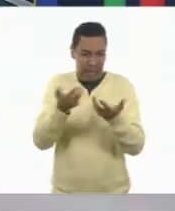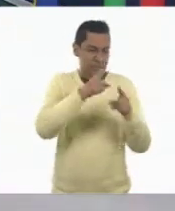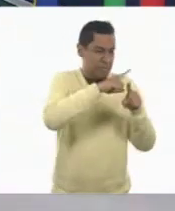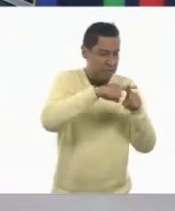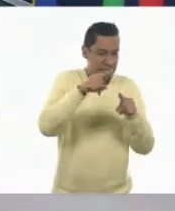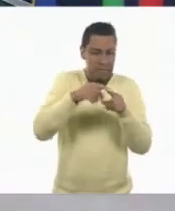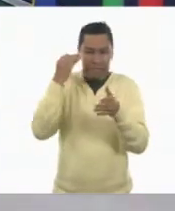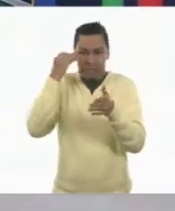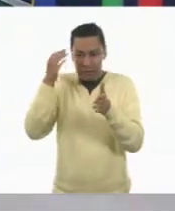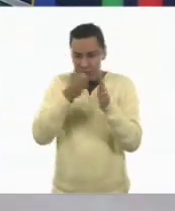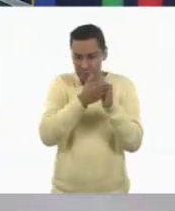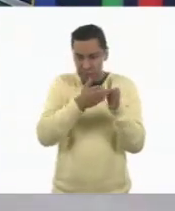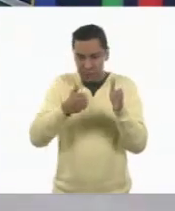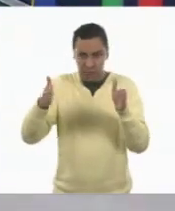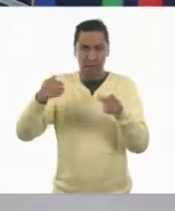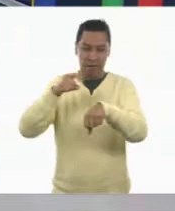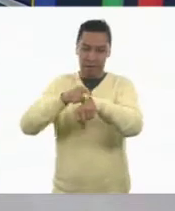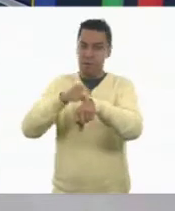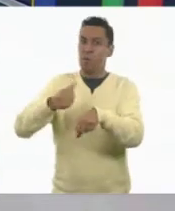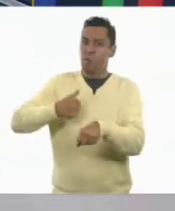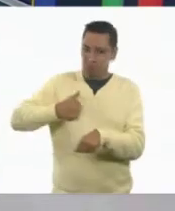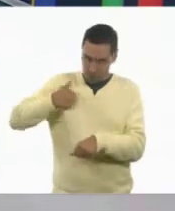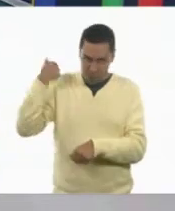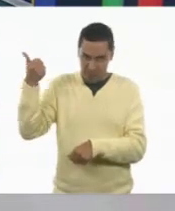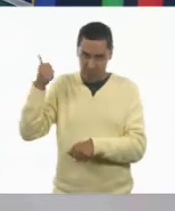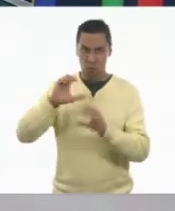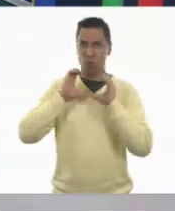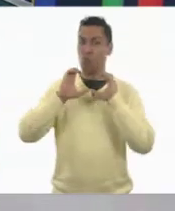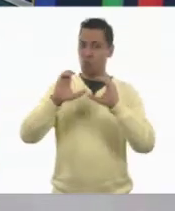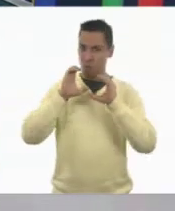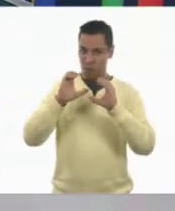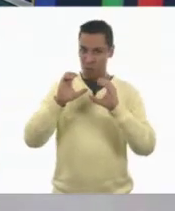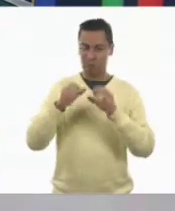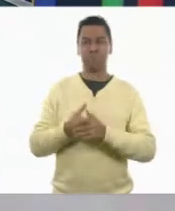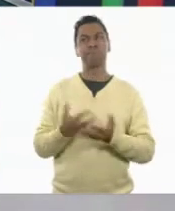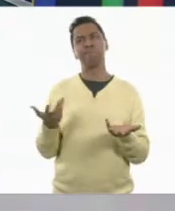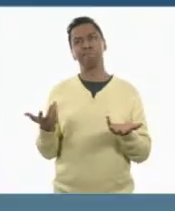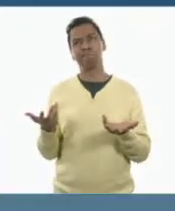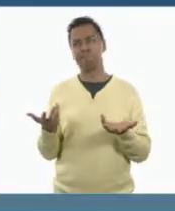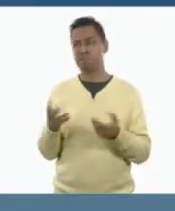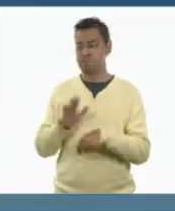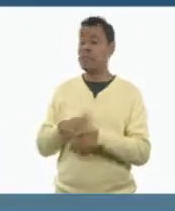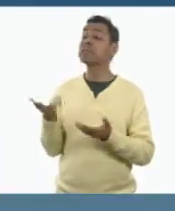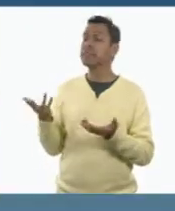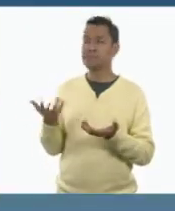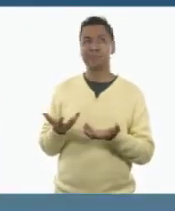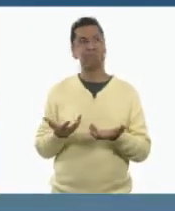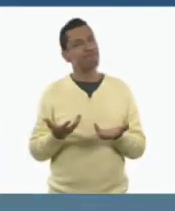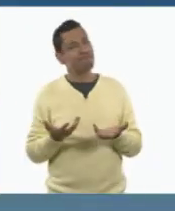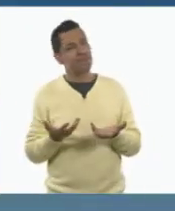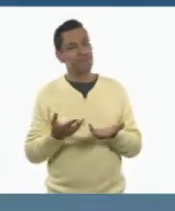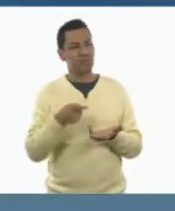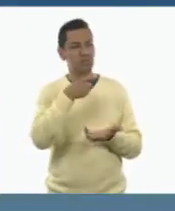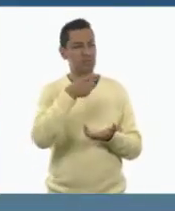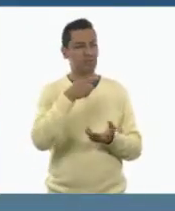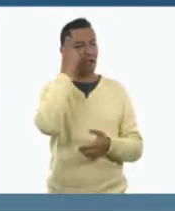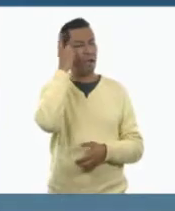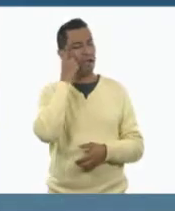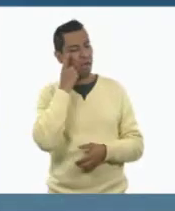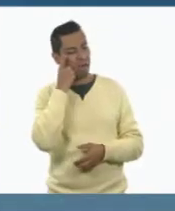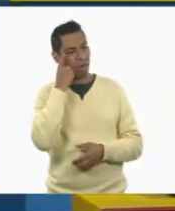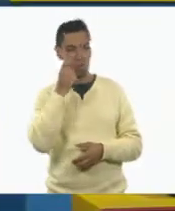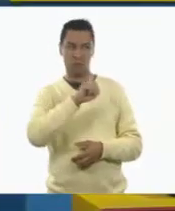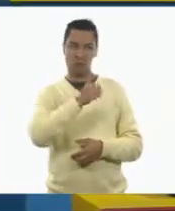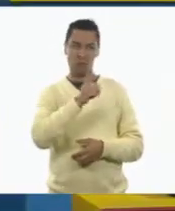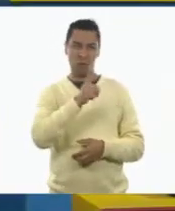tiempo. Que debemos aprovechar todo nuestro tiempo. ¿Qué más? Que no puedes quedarte dormido. Que a veces